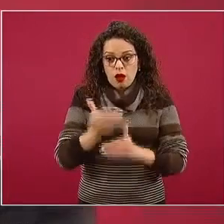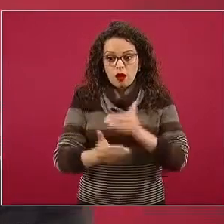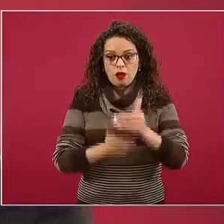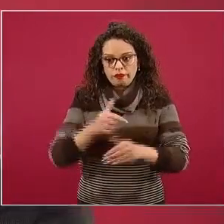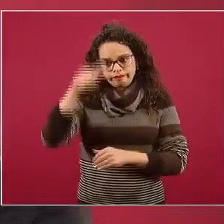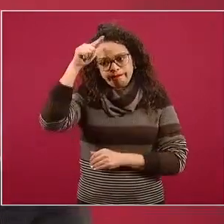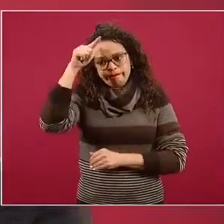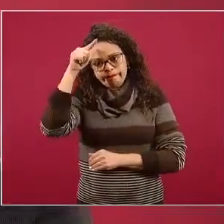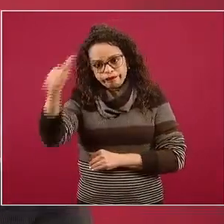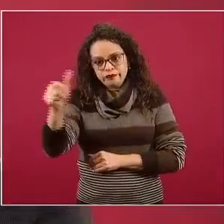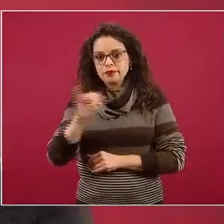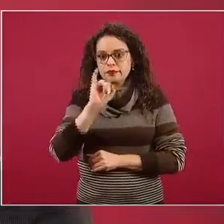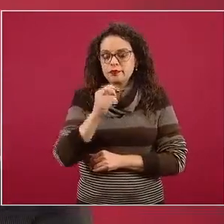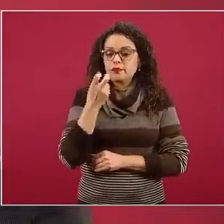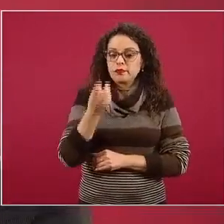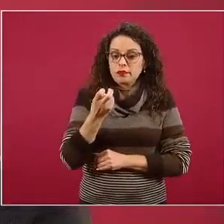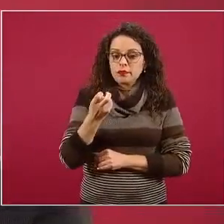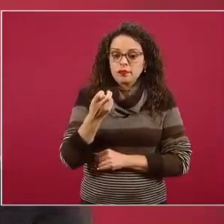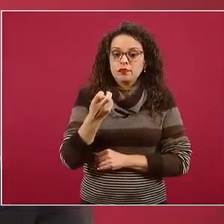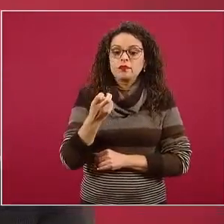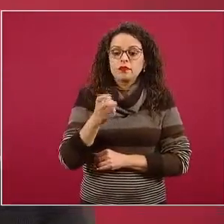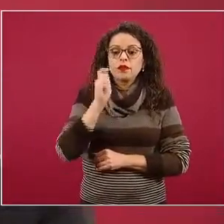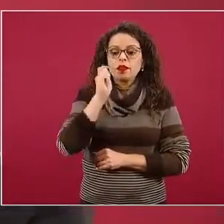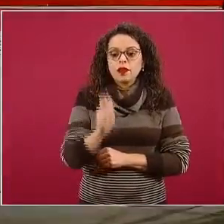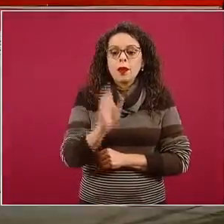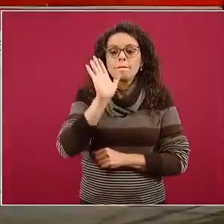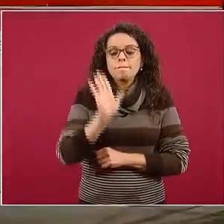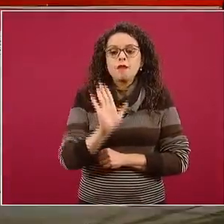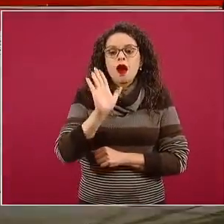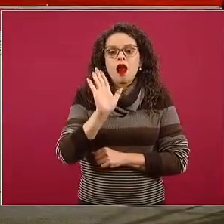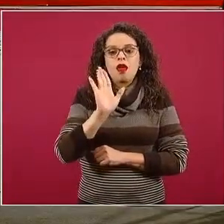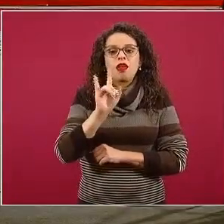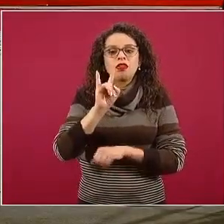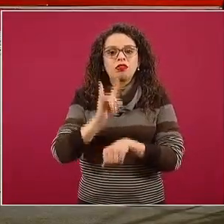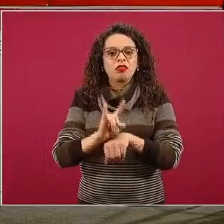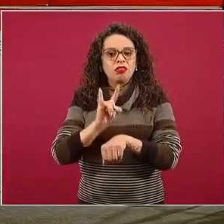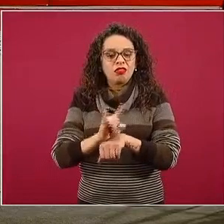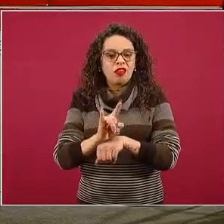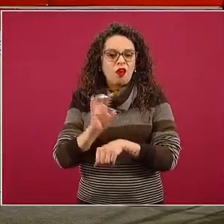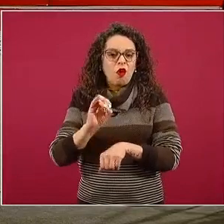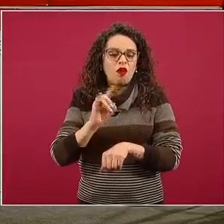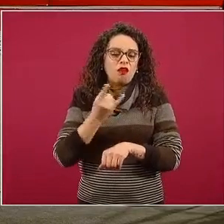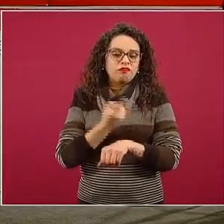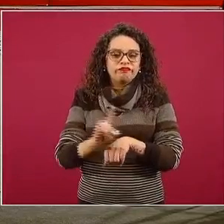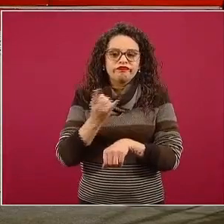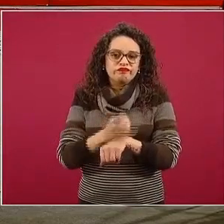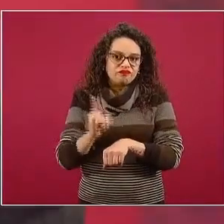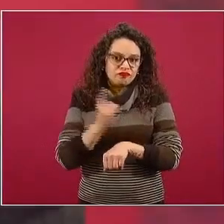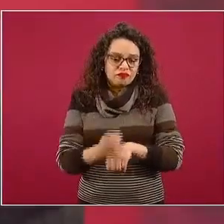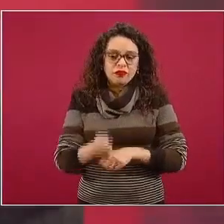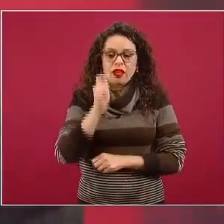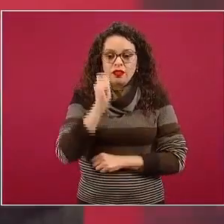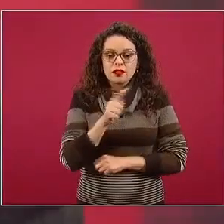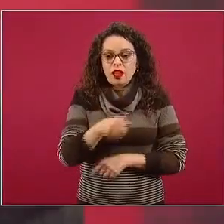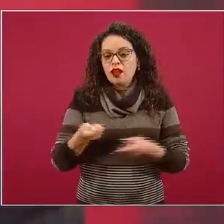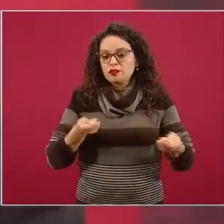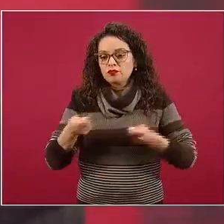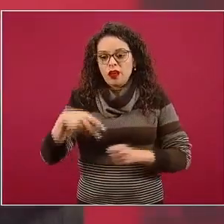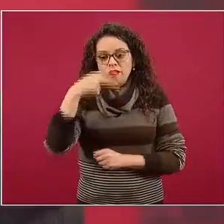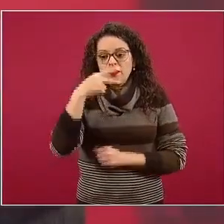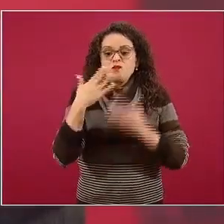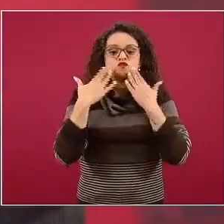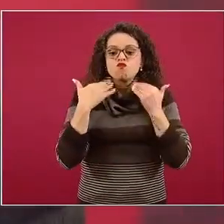que definitivamente esto se presta a simulación, se va degradando la calidad del control del tabaco y